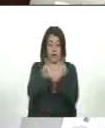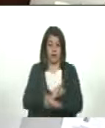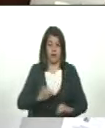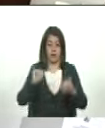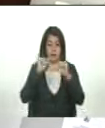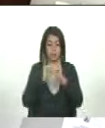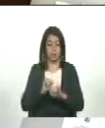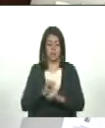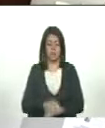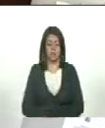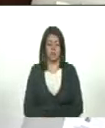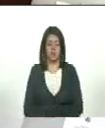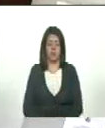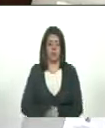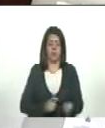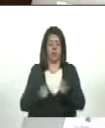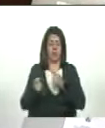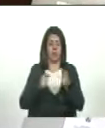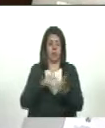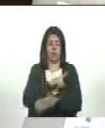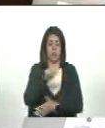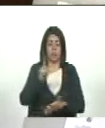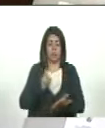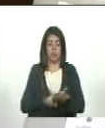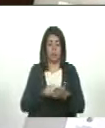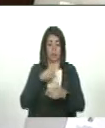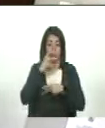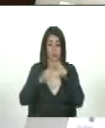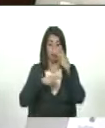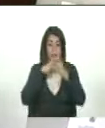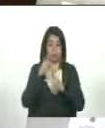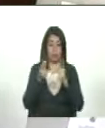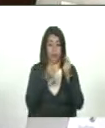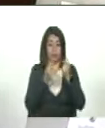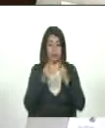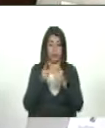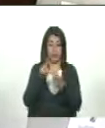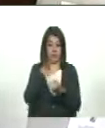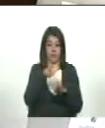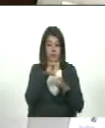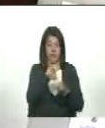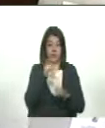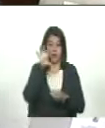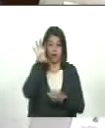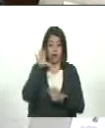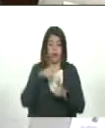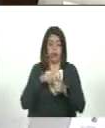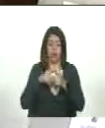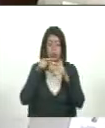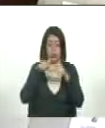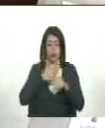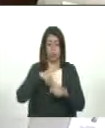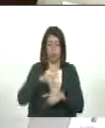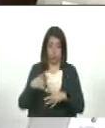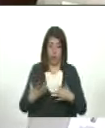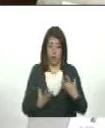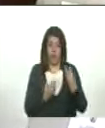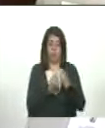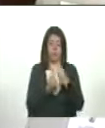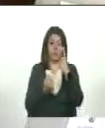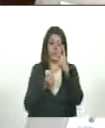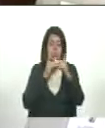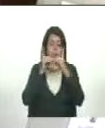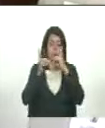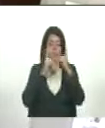con un control total de la política económica y fiscal del país. Por ello, vamos a acompañar en